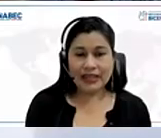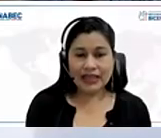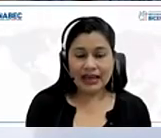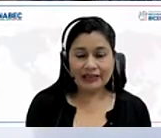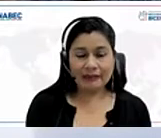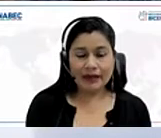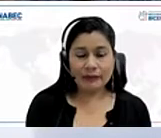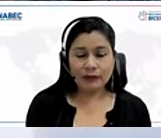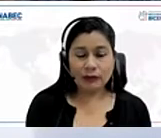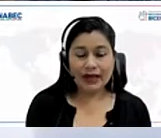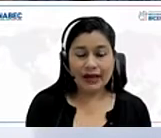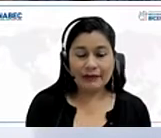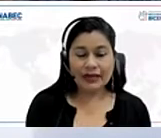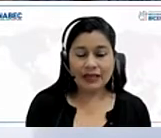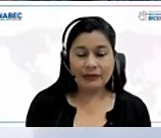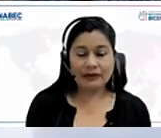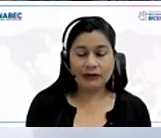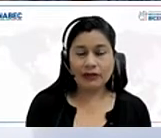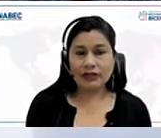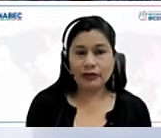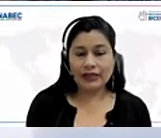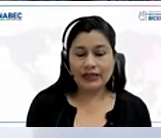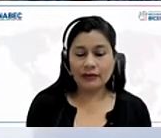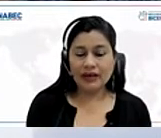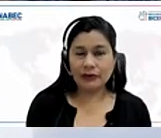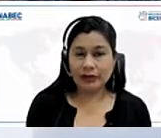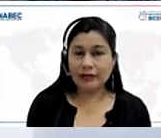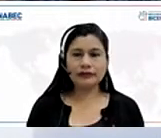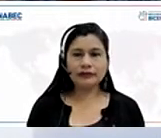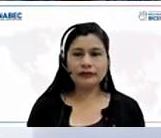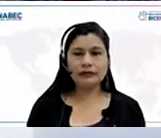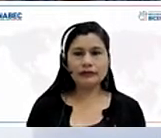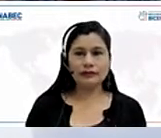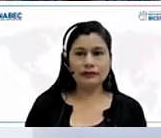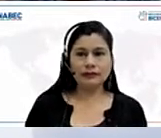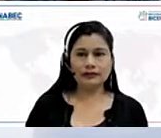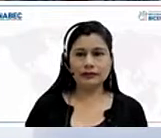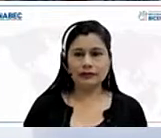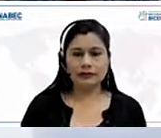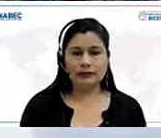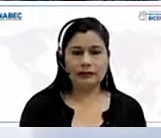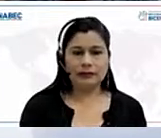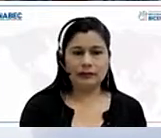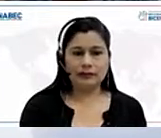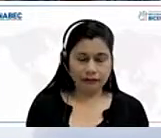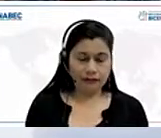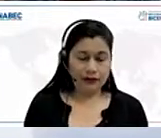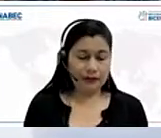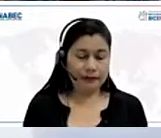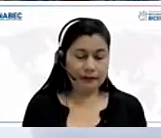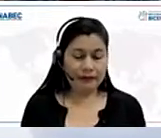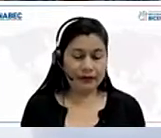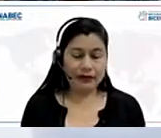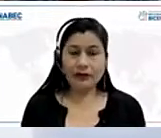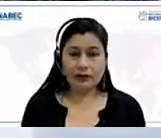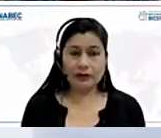de edad para postular a la beca de perfeccionamiento del idioma japonés? Sí, es hasta los 25 años.